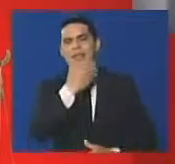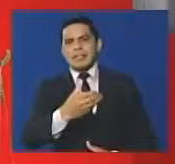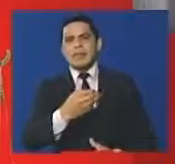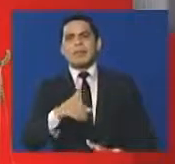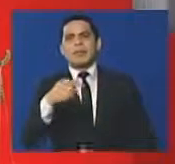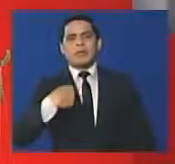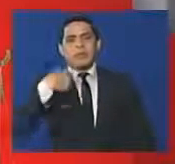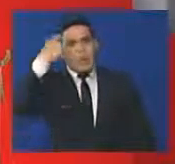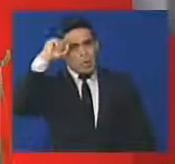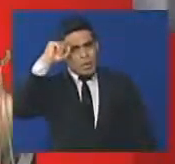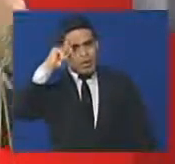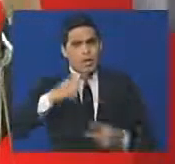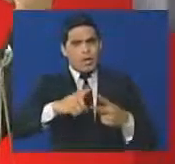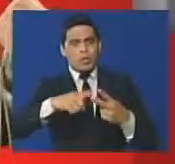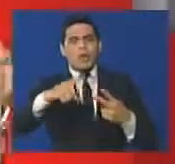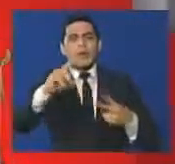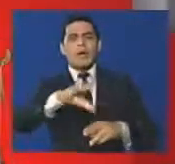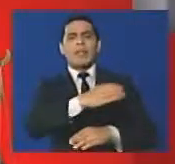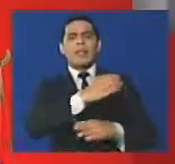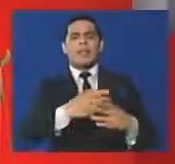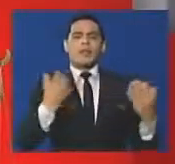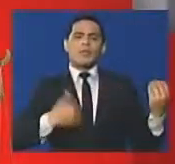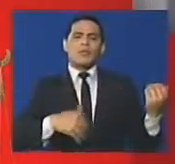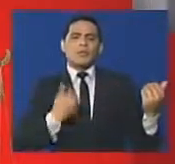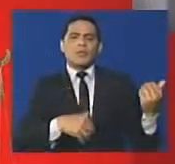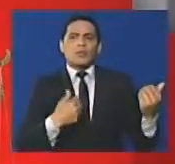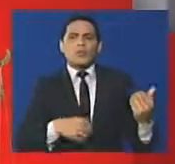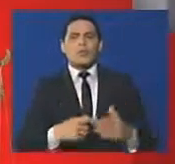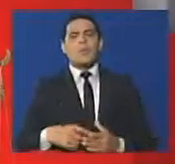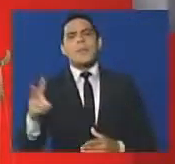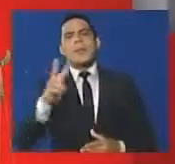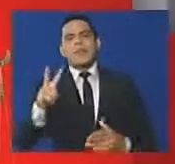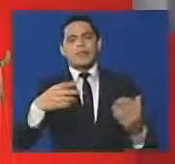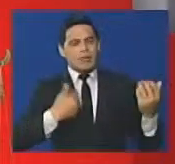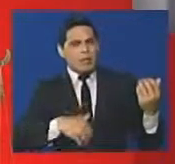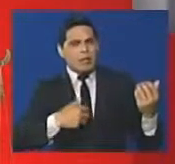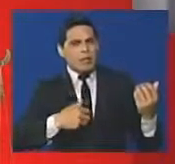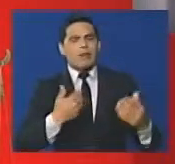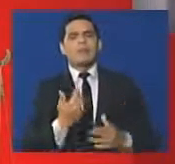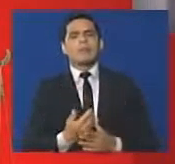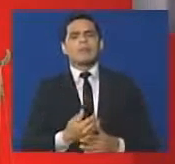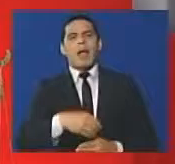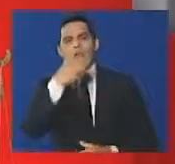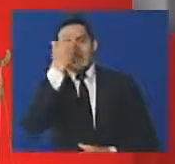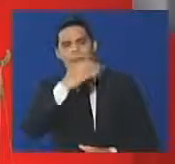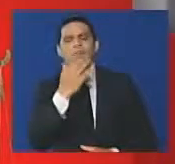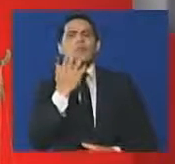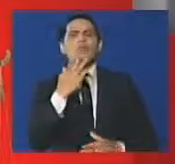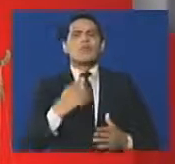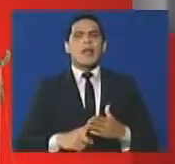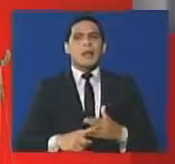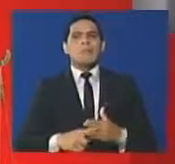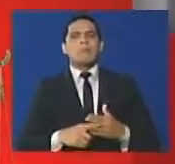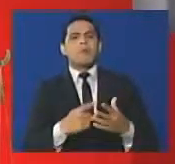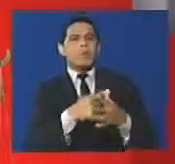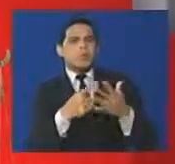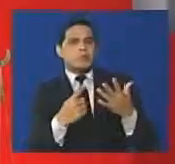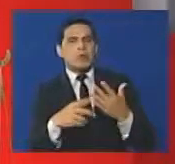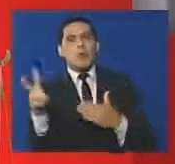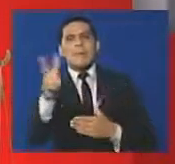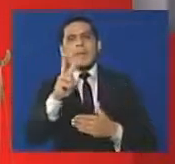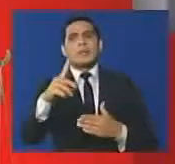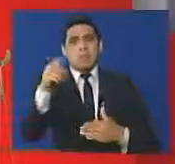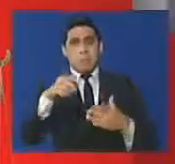a Jesús Sevillano y a Morela Muñoz con ese cuatrico, así, interpretando piezas del quehacer nacional